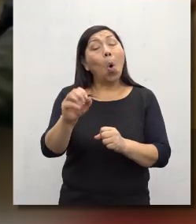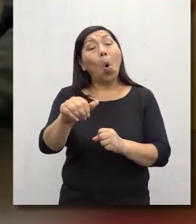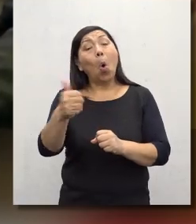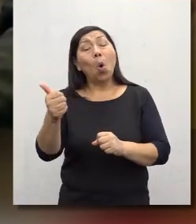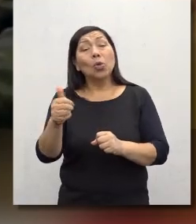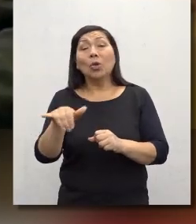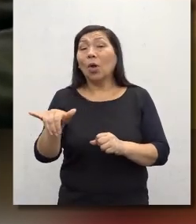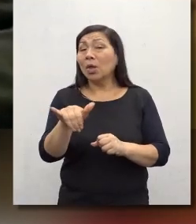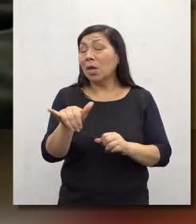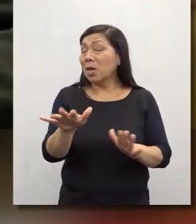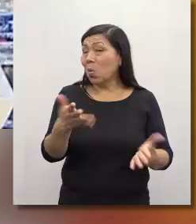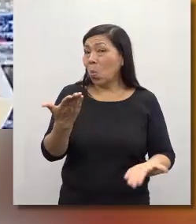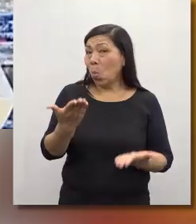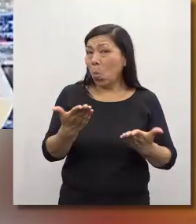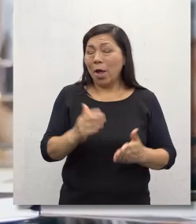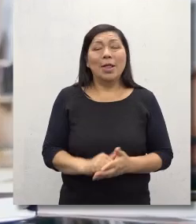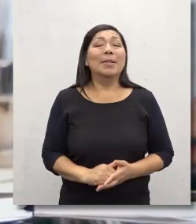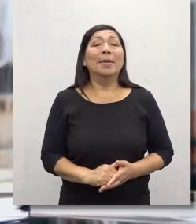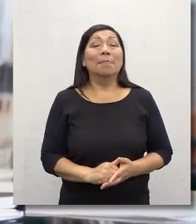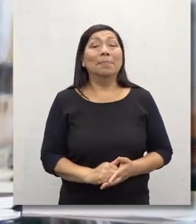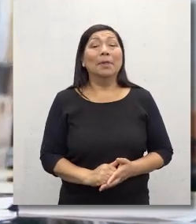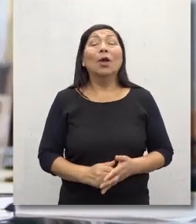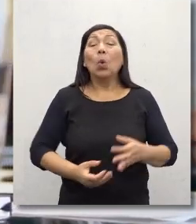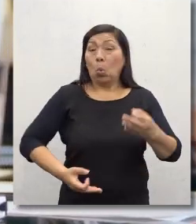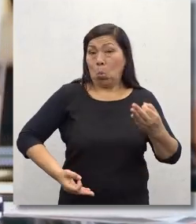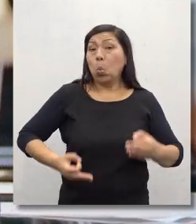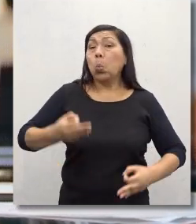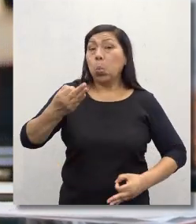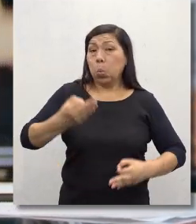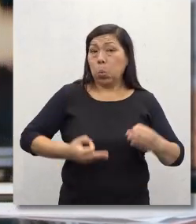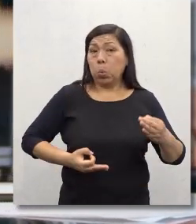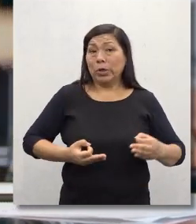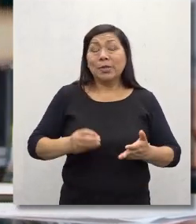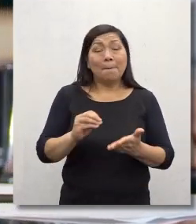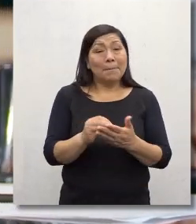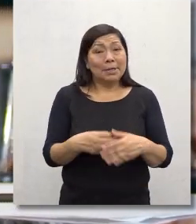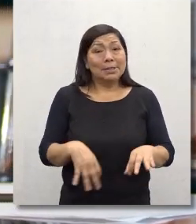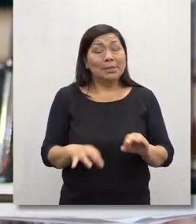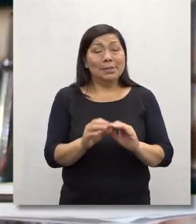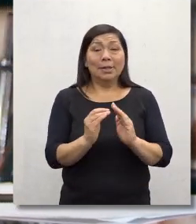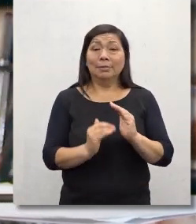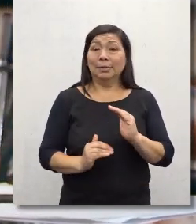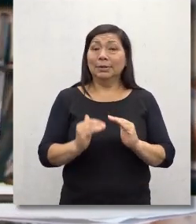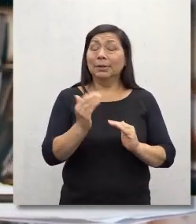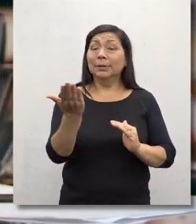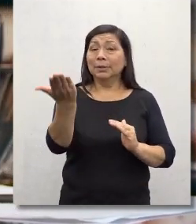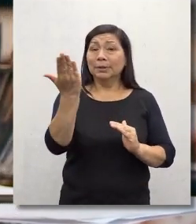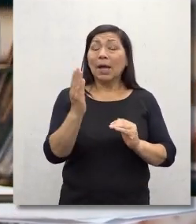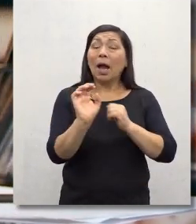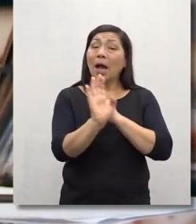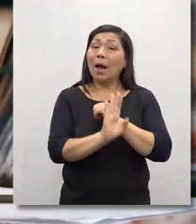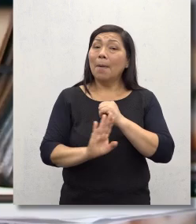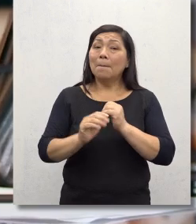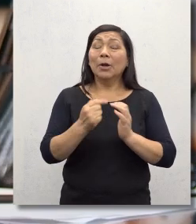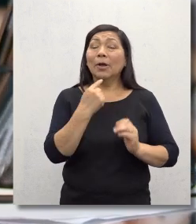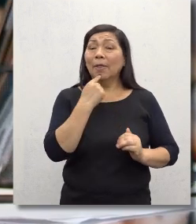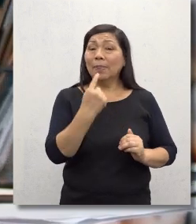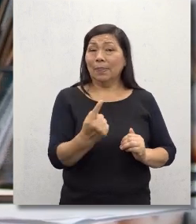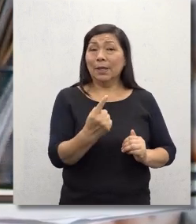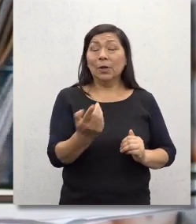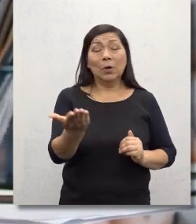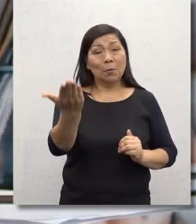de igual o similar categoría. La sentencia, que declara fundada por mayoría la demanda de amparo, indica